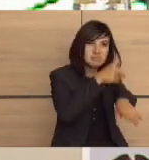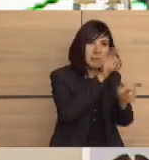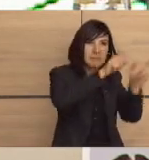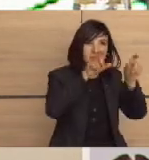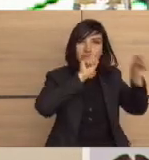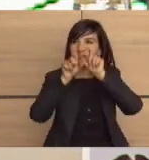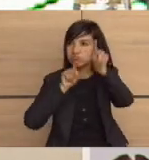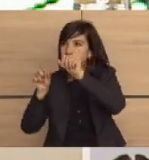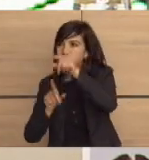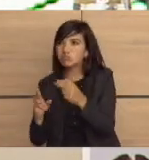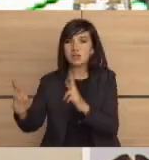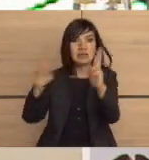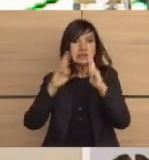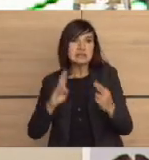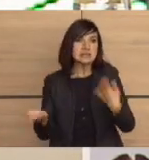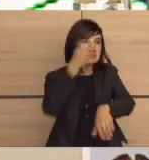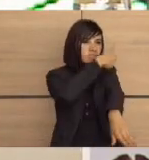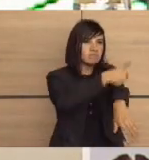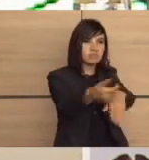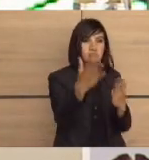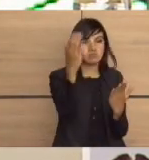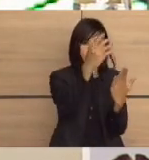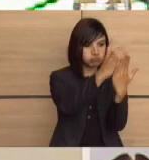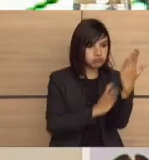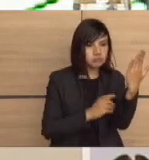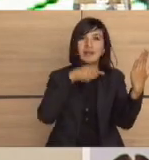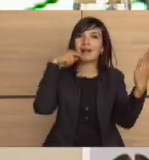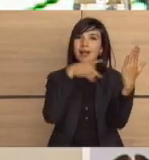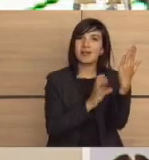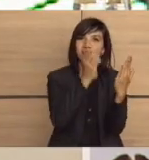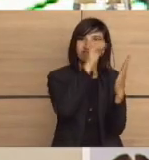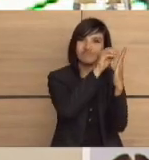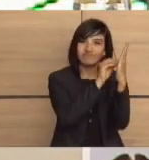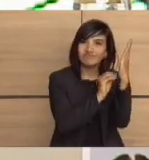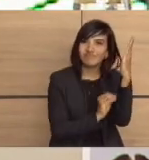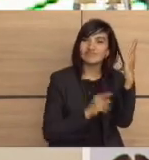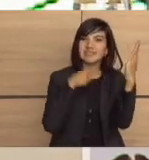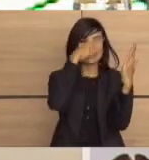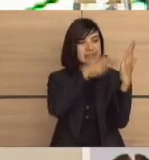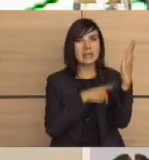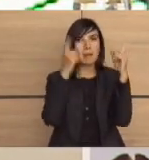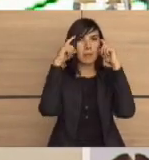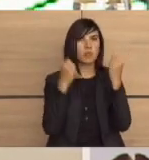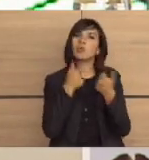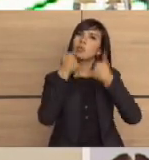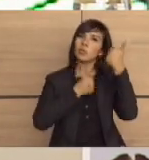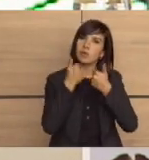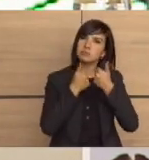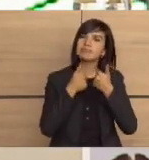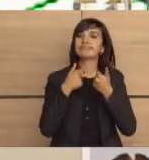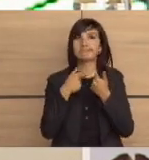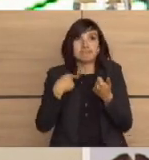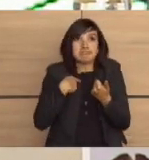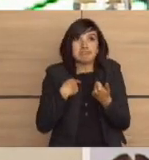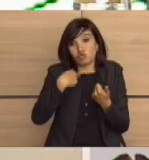preguntas pertinentes a esos datos, a esa información que tenemos de aquello que nos preocupa. Y yo creo que, por lo menos lo que me